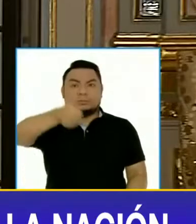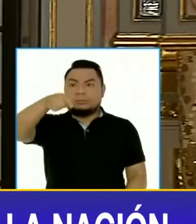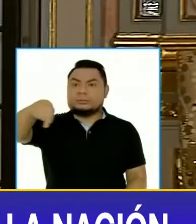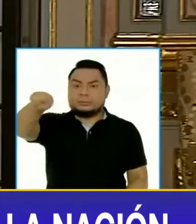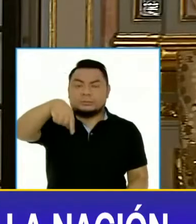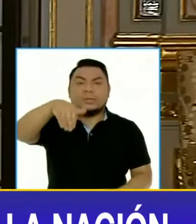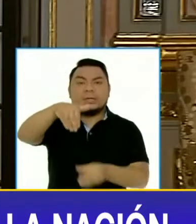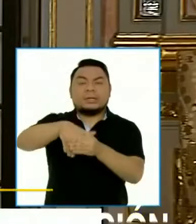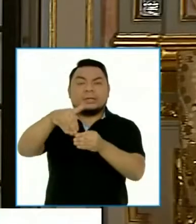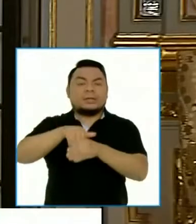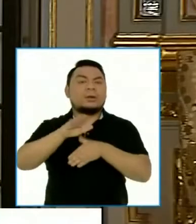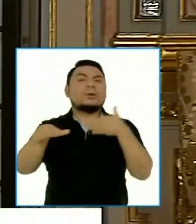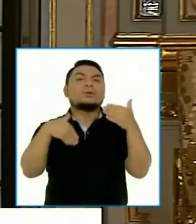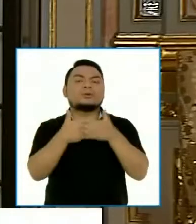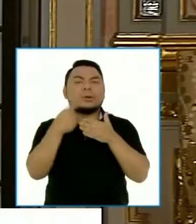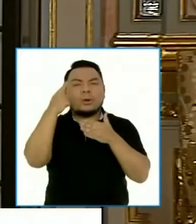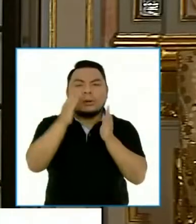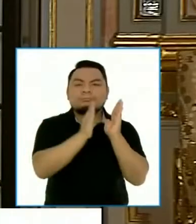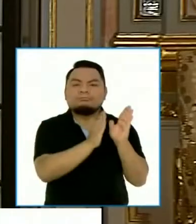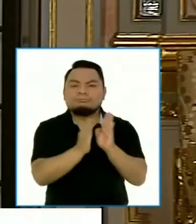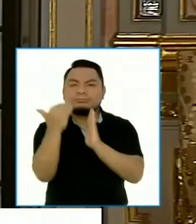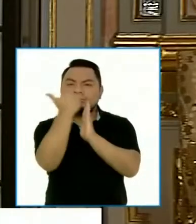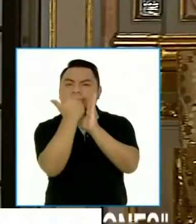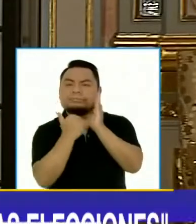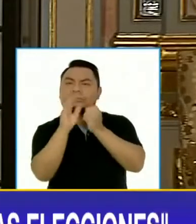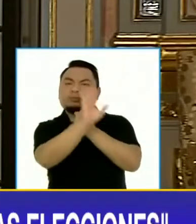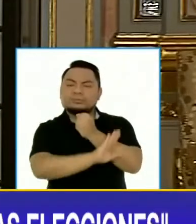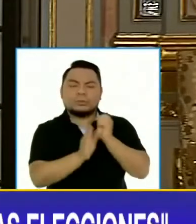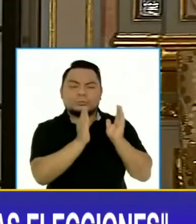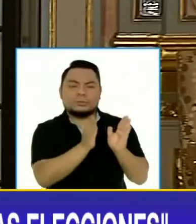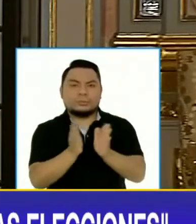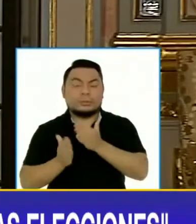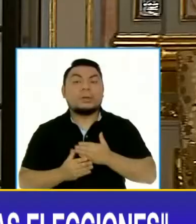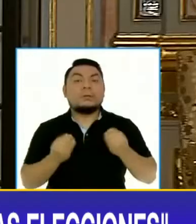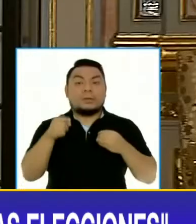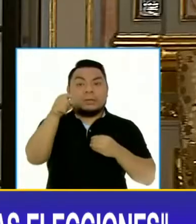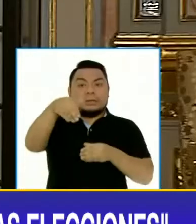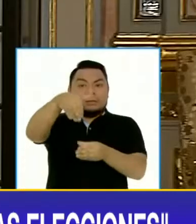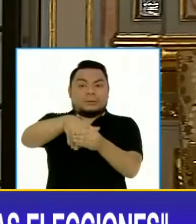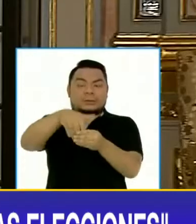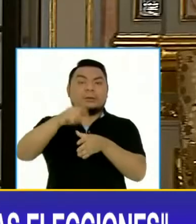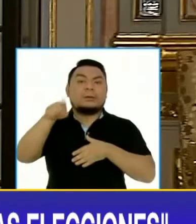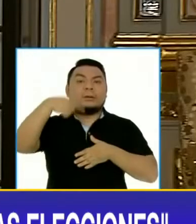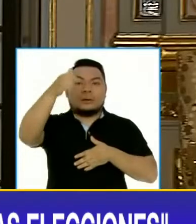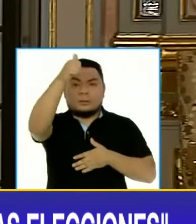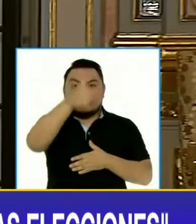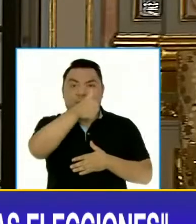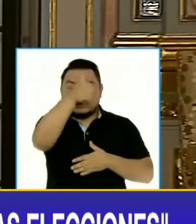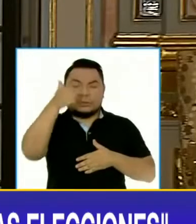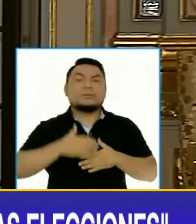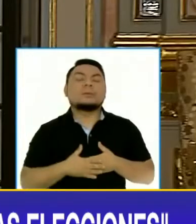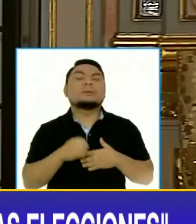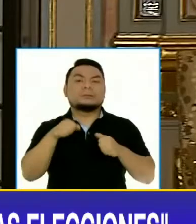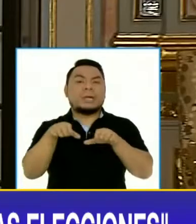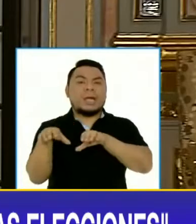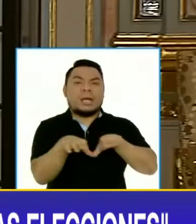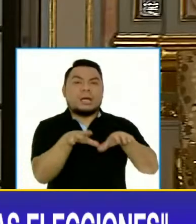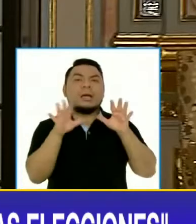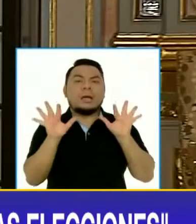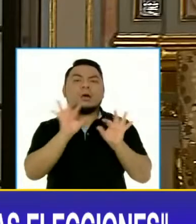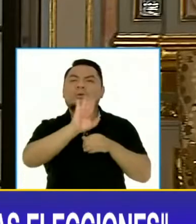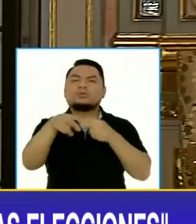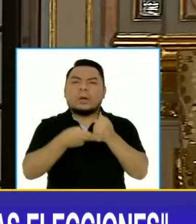electorales tomen medidas excepcionales, de tal forma que la jornada electoral del próximo domingo se realice de